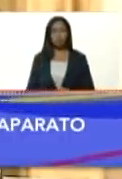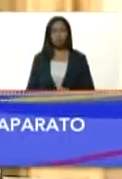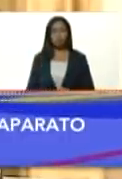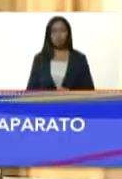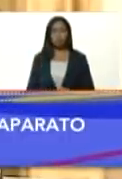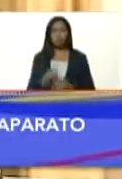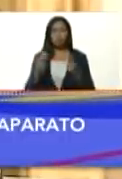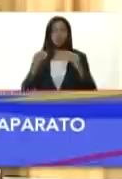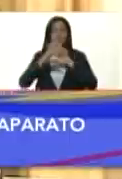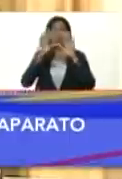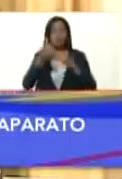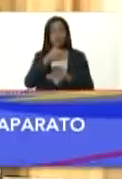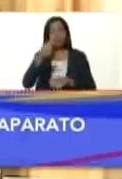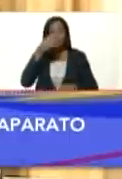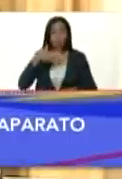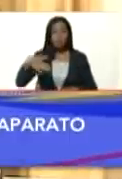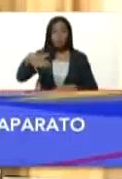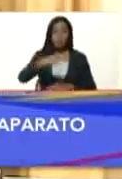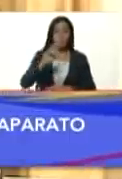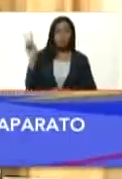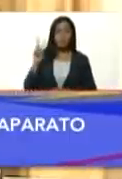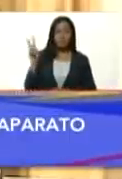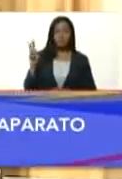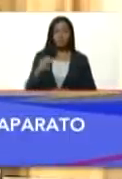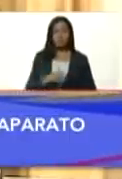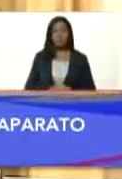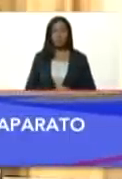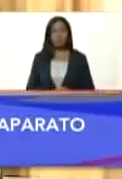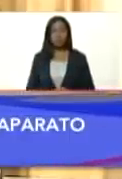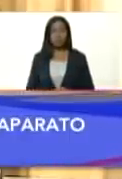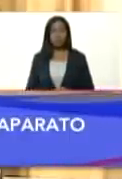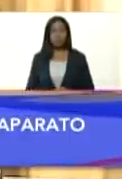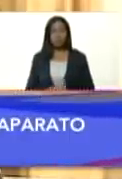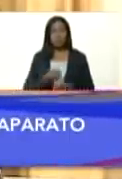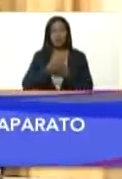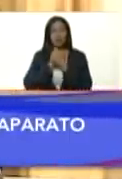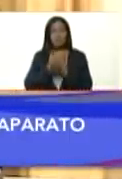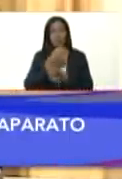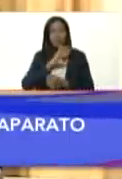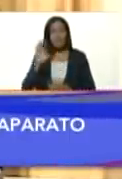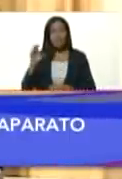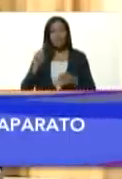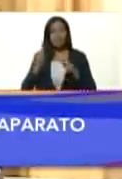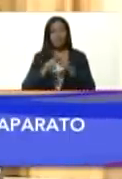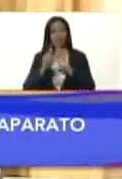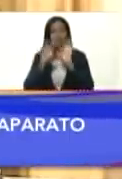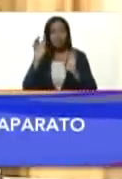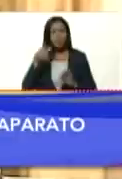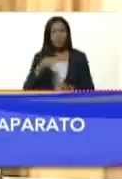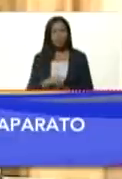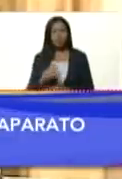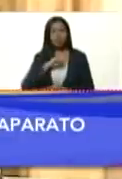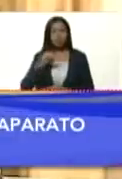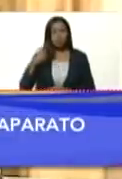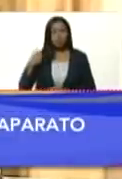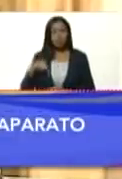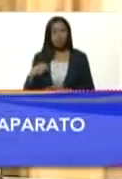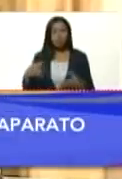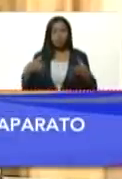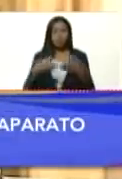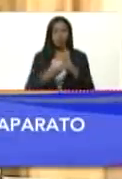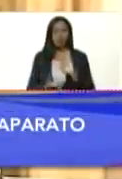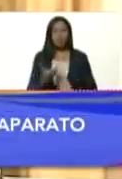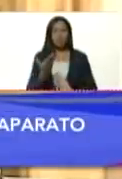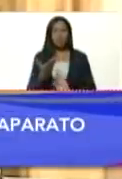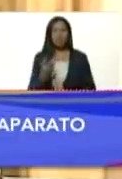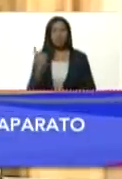muy claro a toda la población de nuestra amada patria. Hemos tenido reuniones también muy